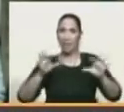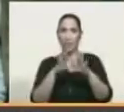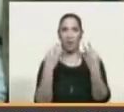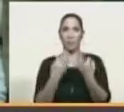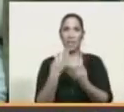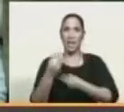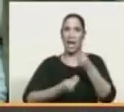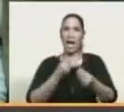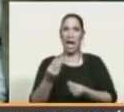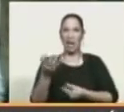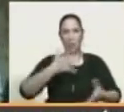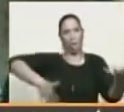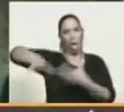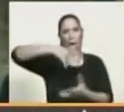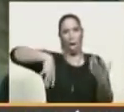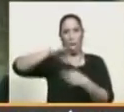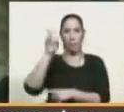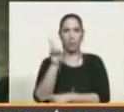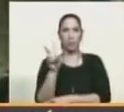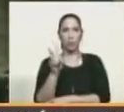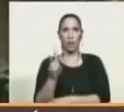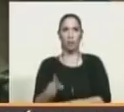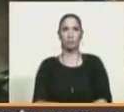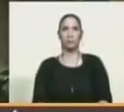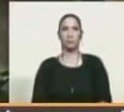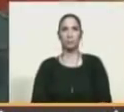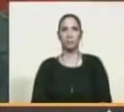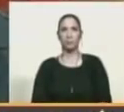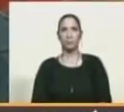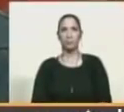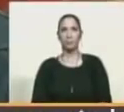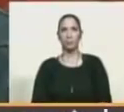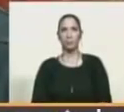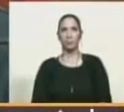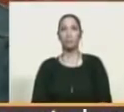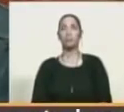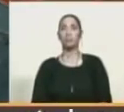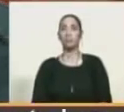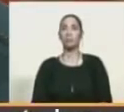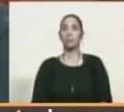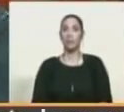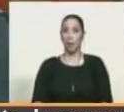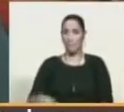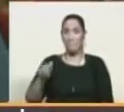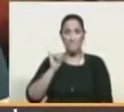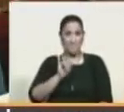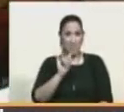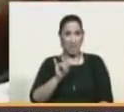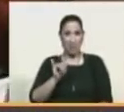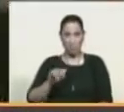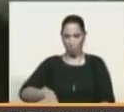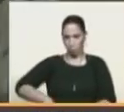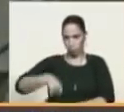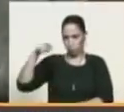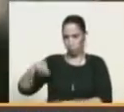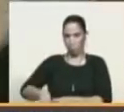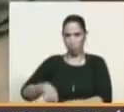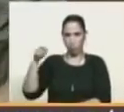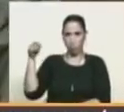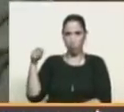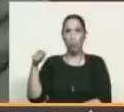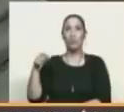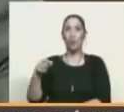hagan desastre aquí en Venezuela. Van a tener que sacar dólares de su bolsillo, del que se han llevado aquí en